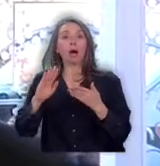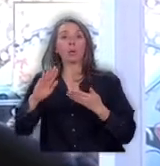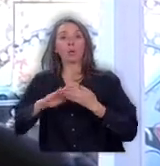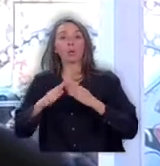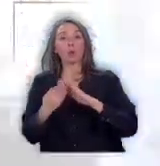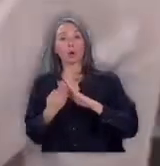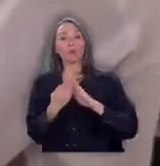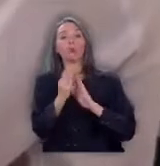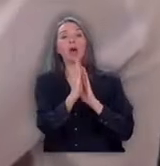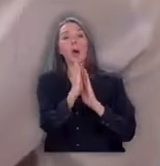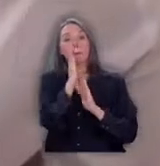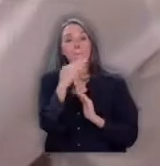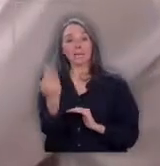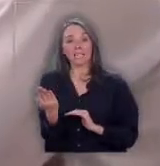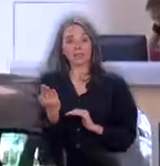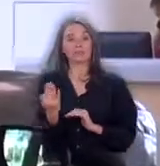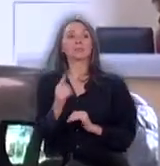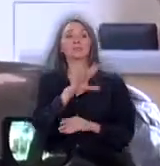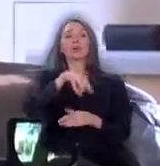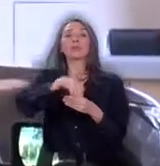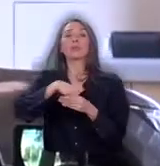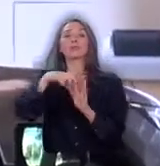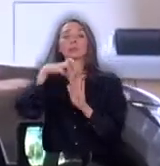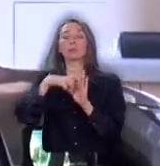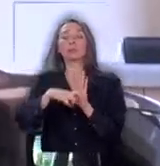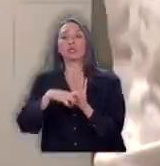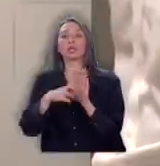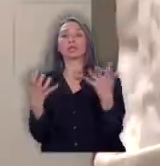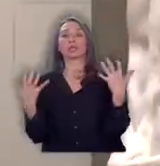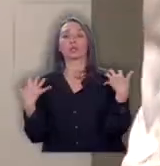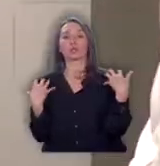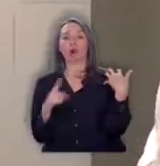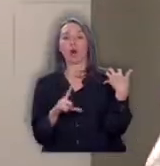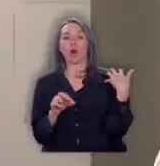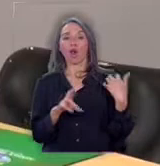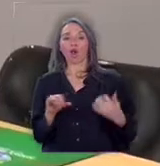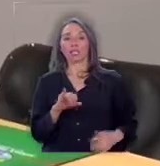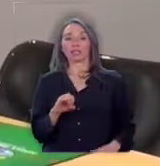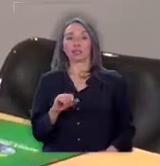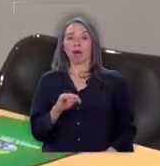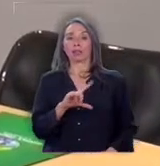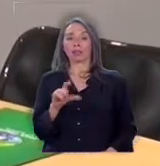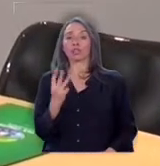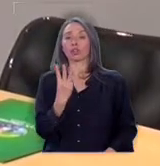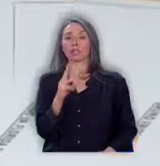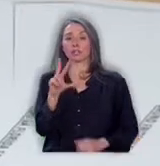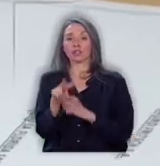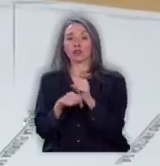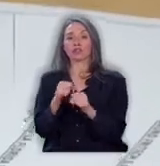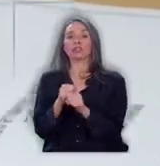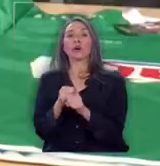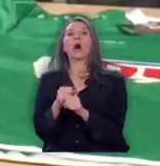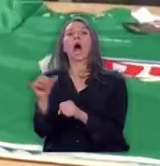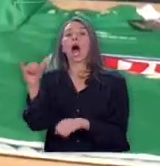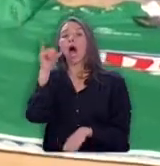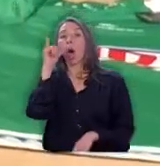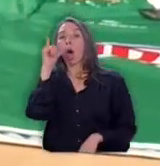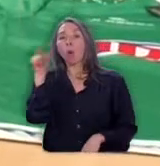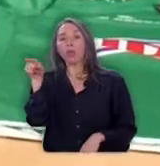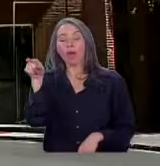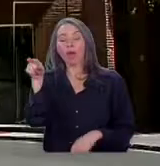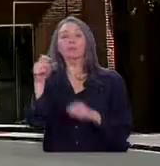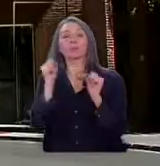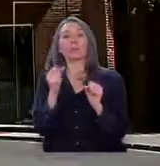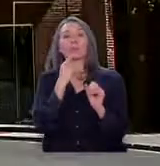tenga beneficio esto era proyecto que encabezó Lorenzo antillo de 38 años en audax italiano y que podría